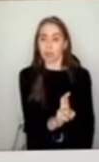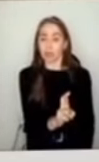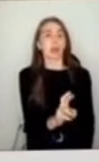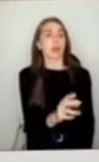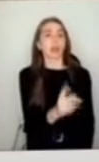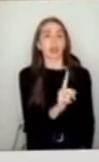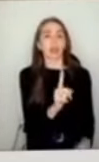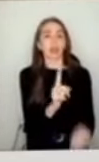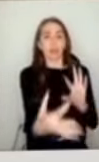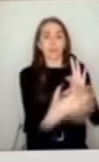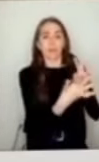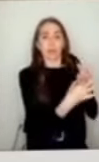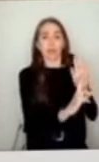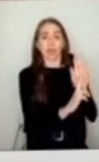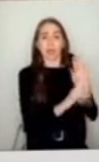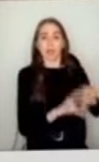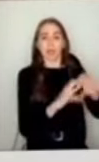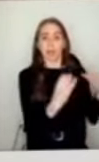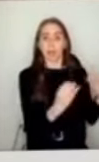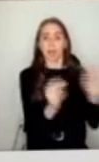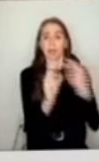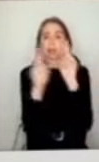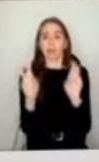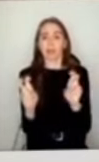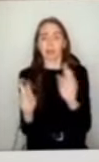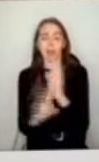reglamento sobre una cuestión reglamentaria.